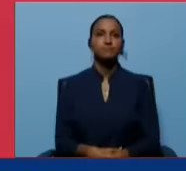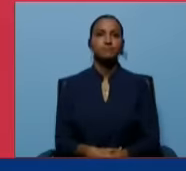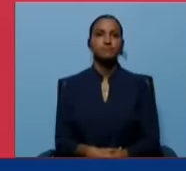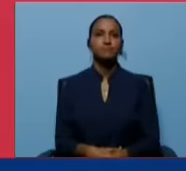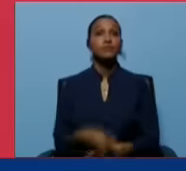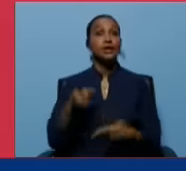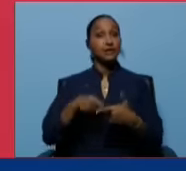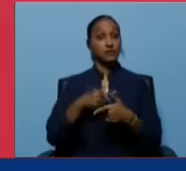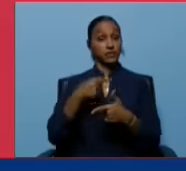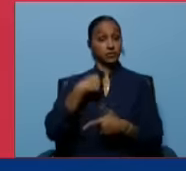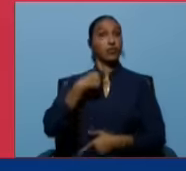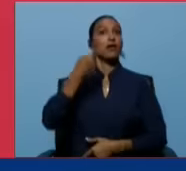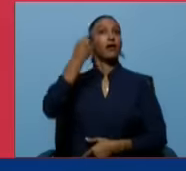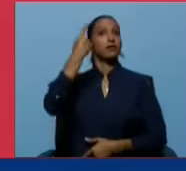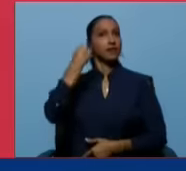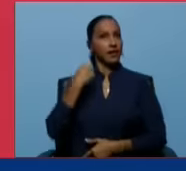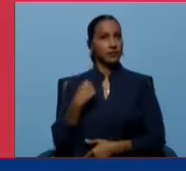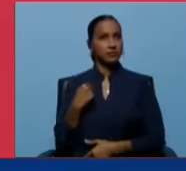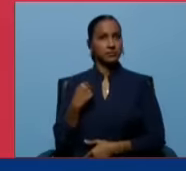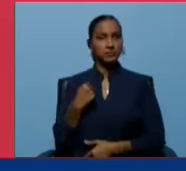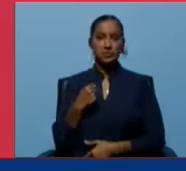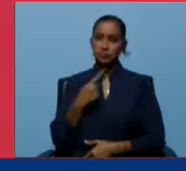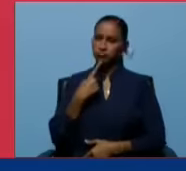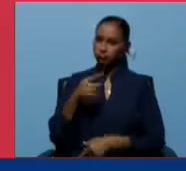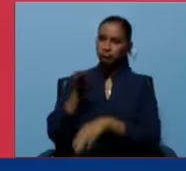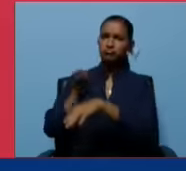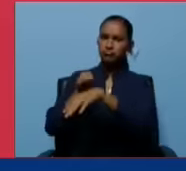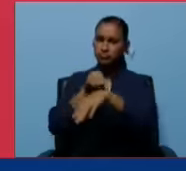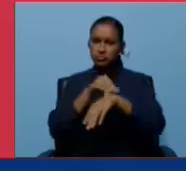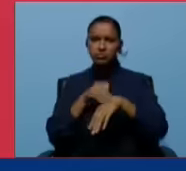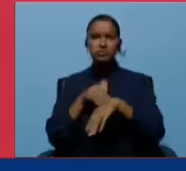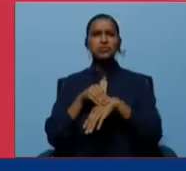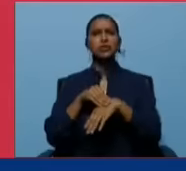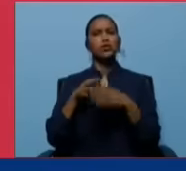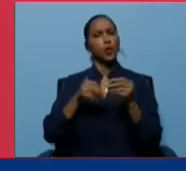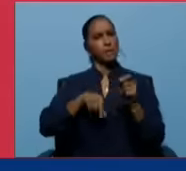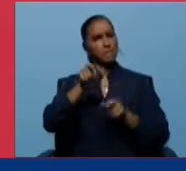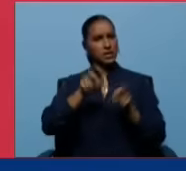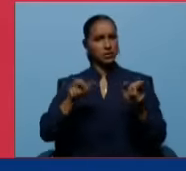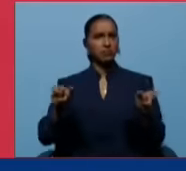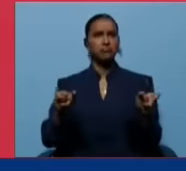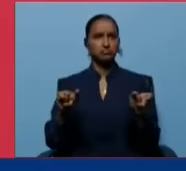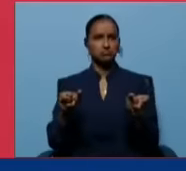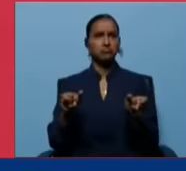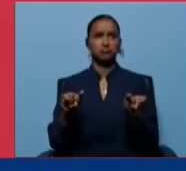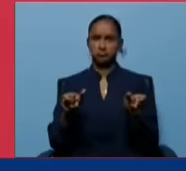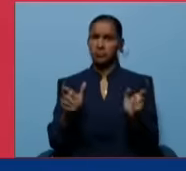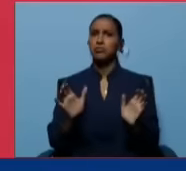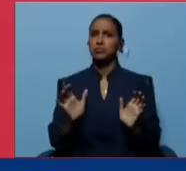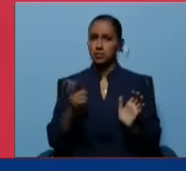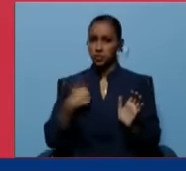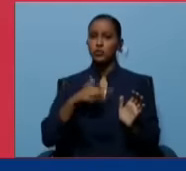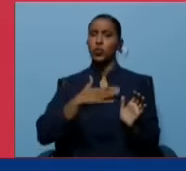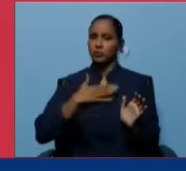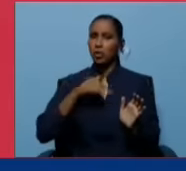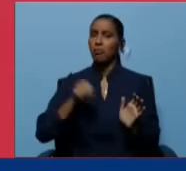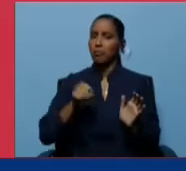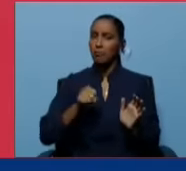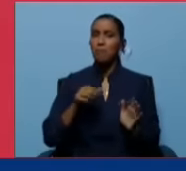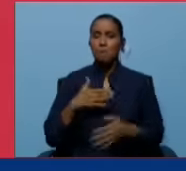aquí presentes que precisamente eso es lo que nosotros podemos llamar